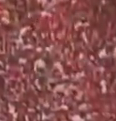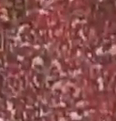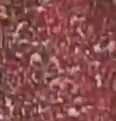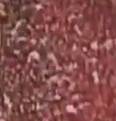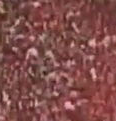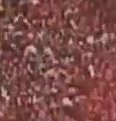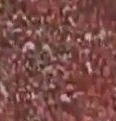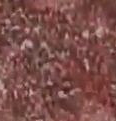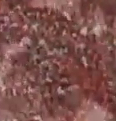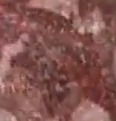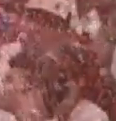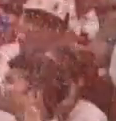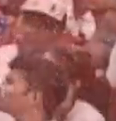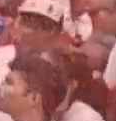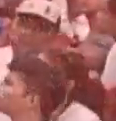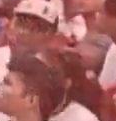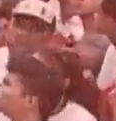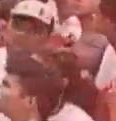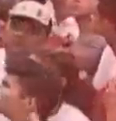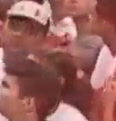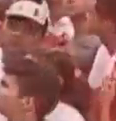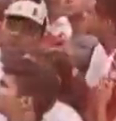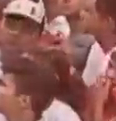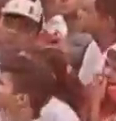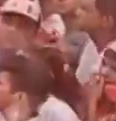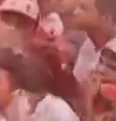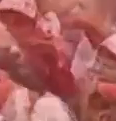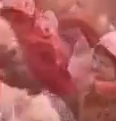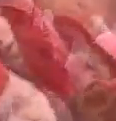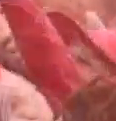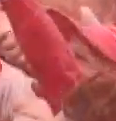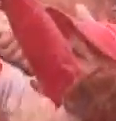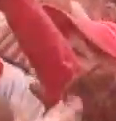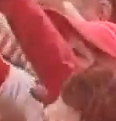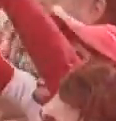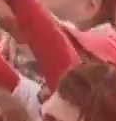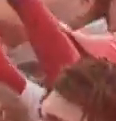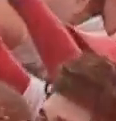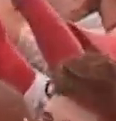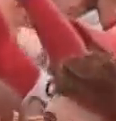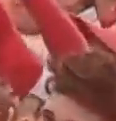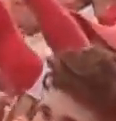la compañía en el marco de la campaña simón bolívar